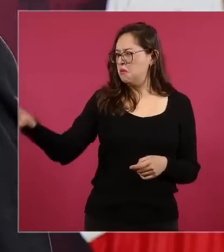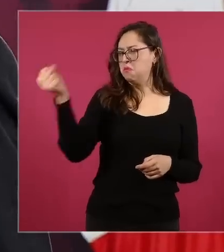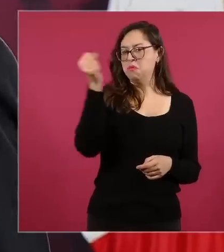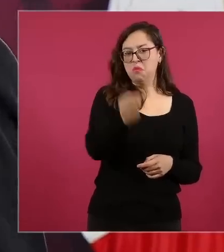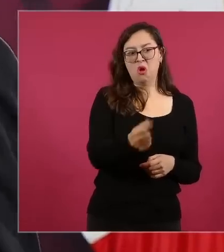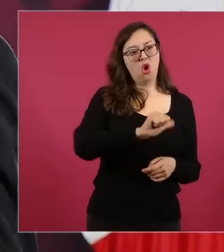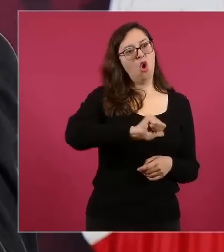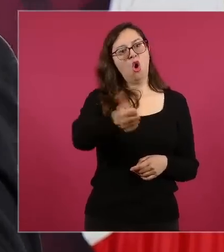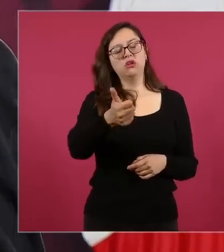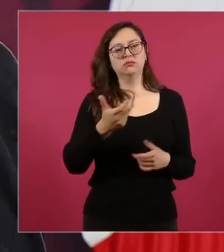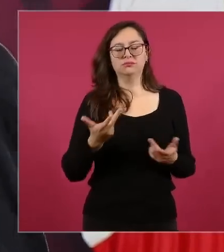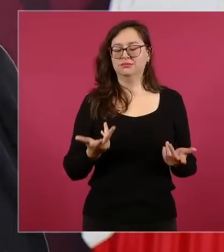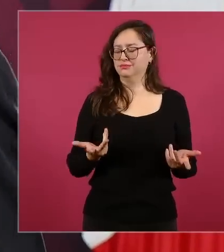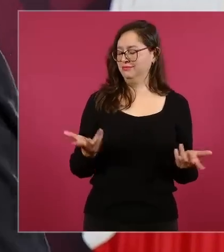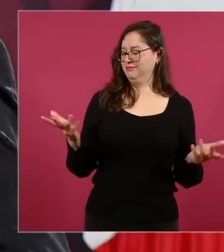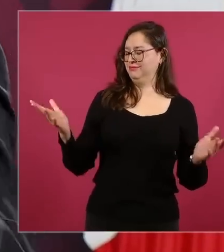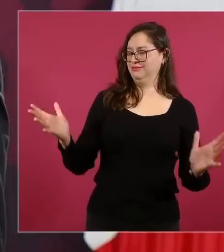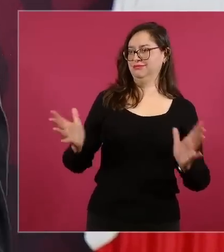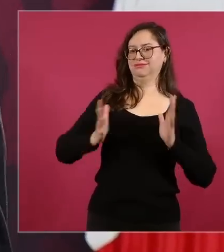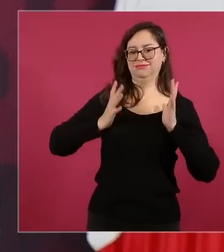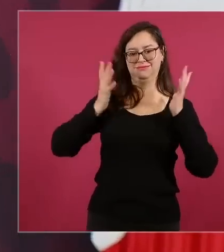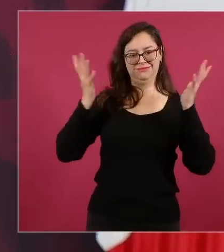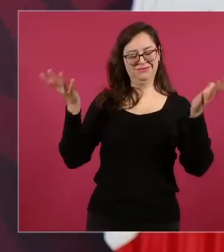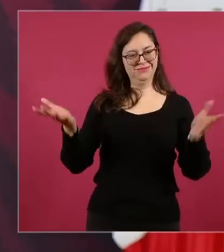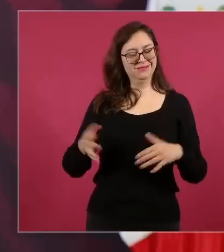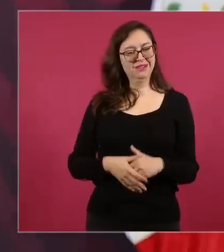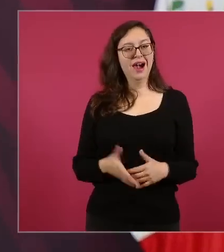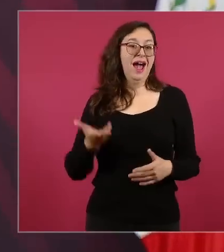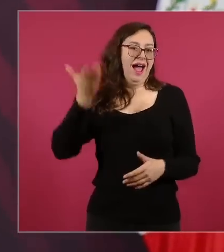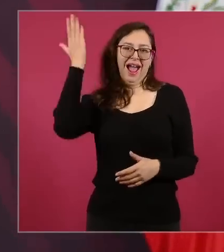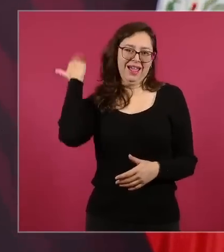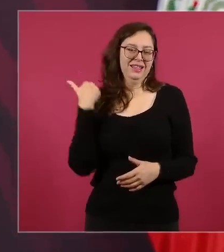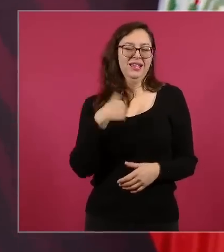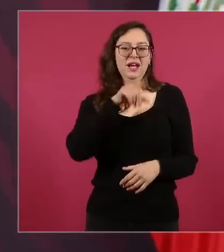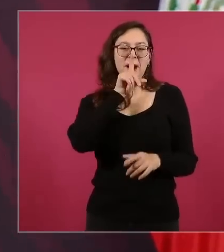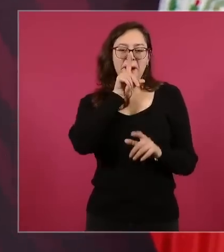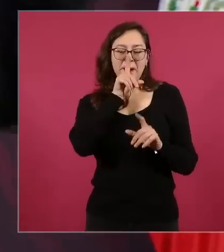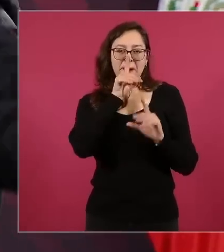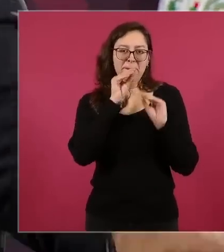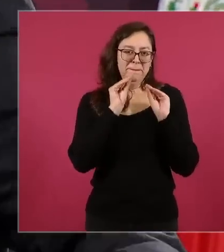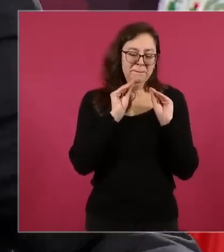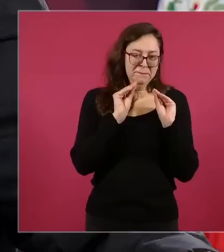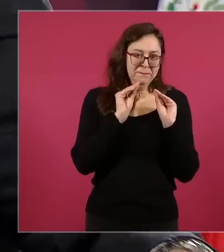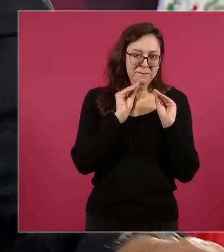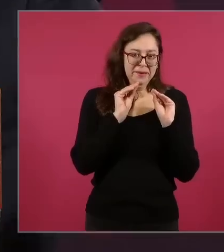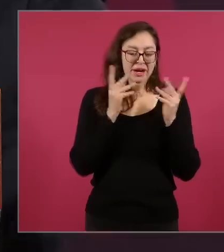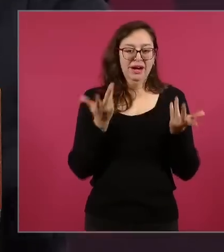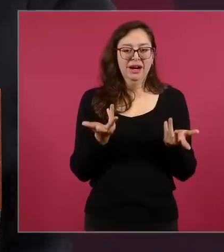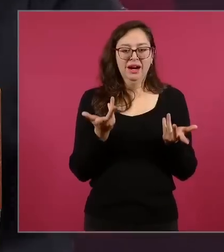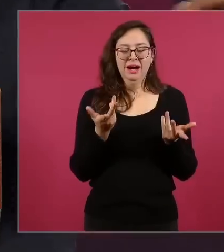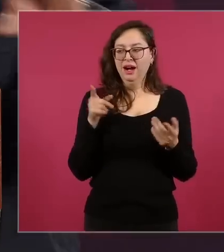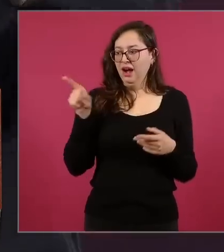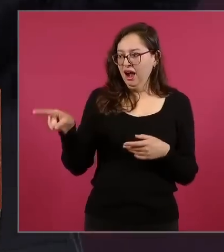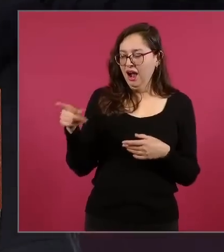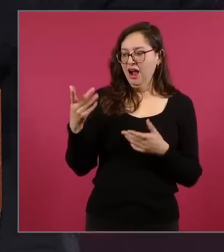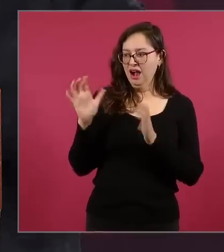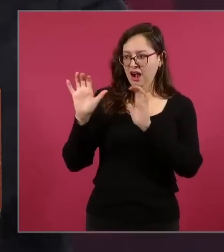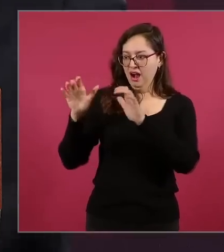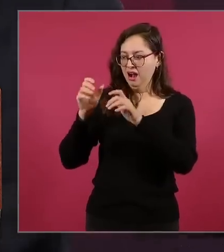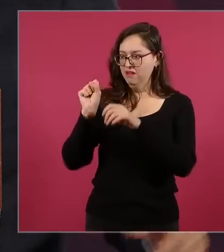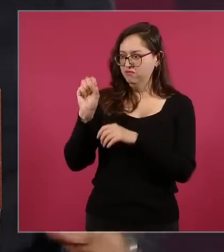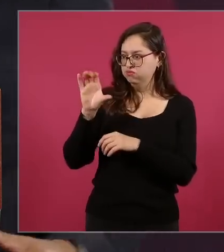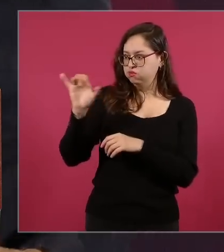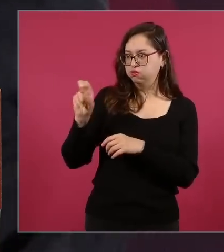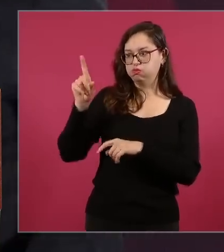comentaba nada en ese entonces, ni ahora, y desaparece a toda la Corte.